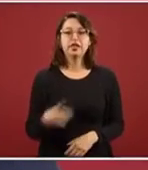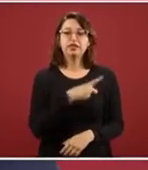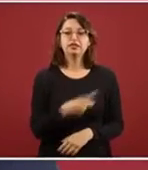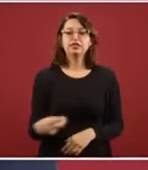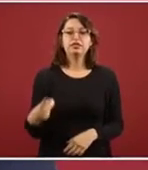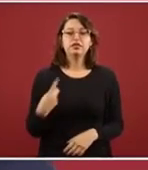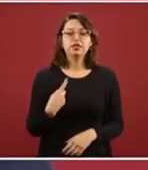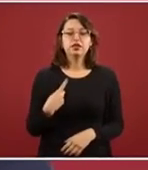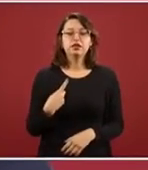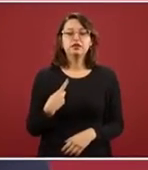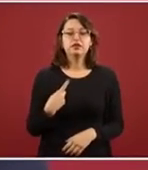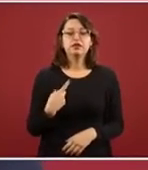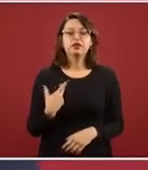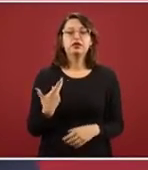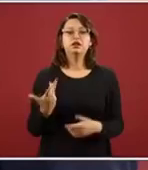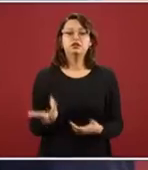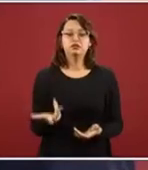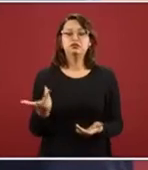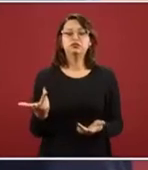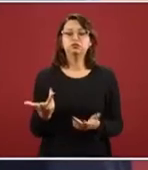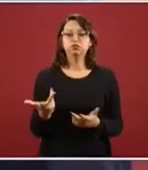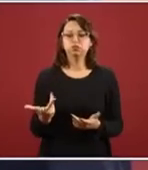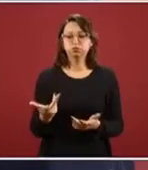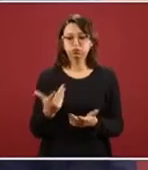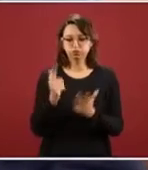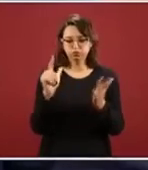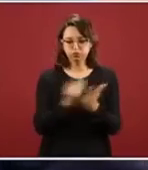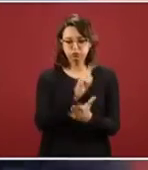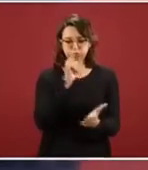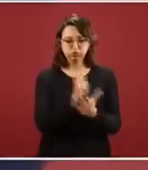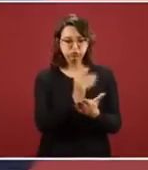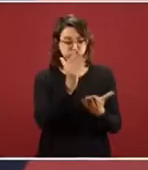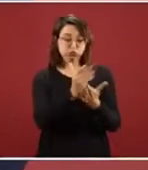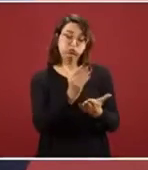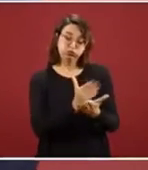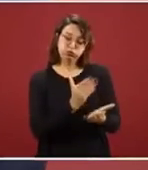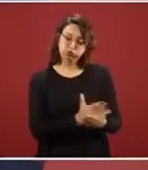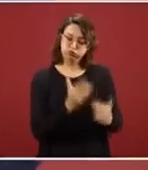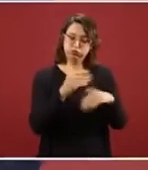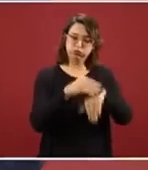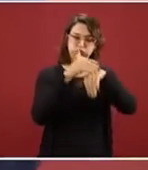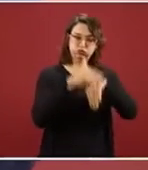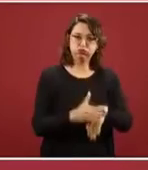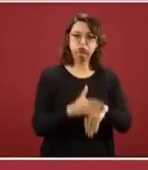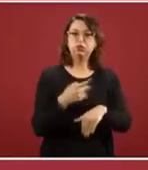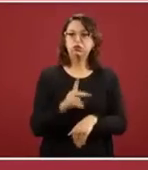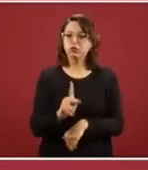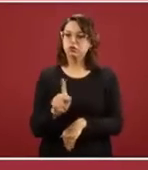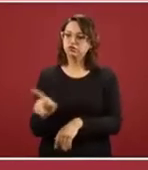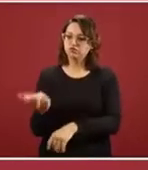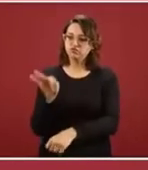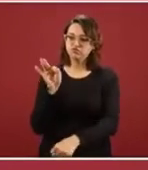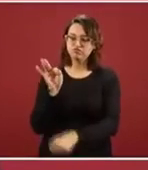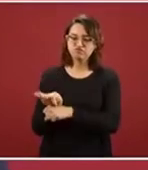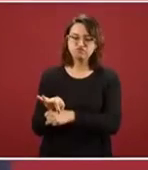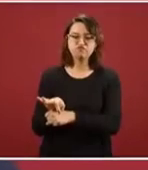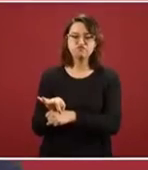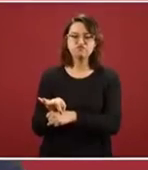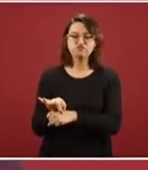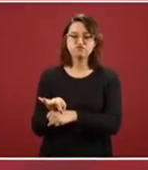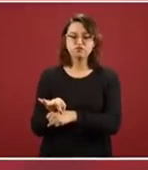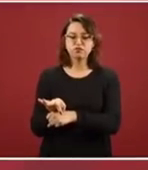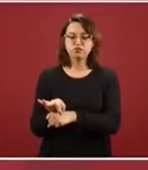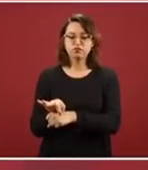procurar en el marco de la ley que tengan defensa y